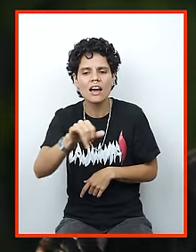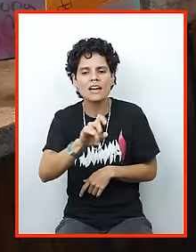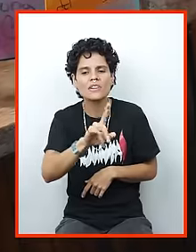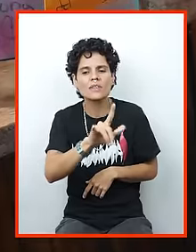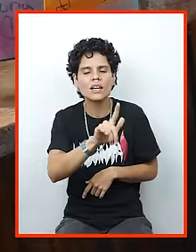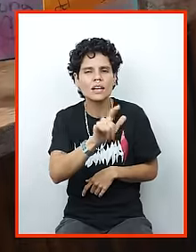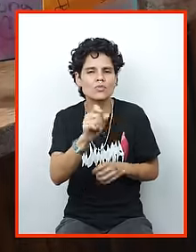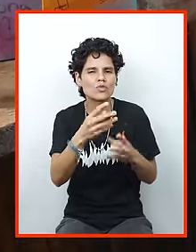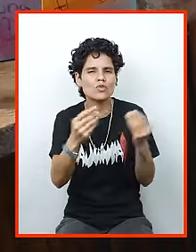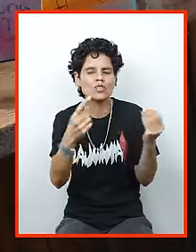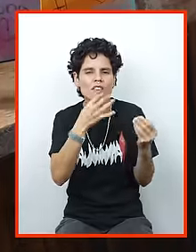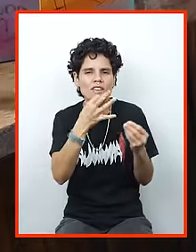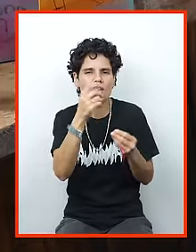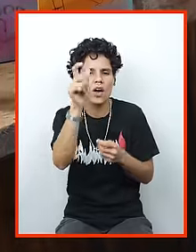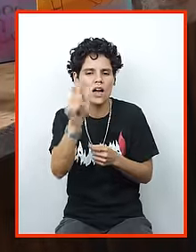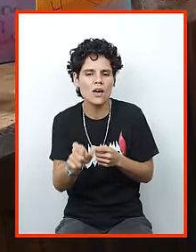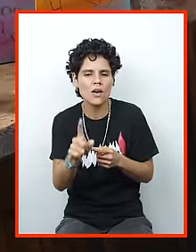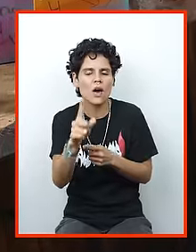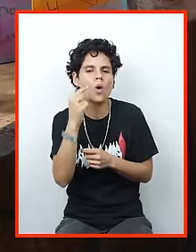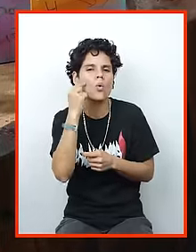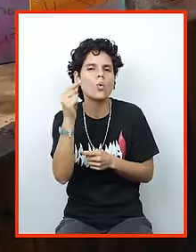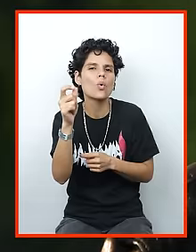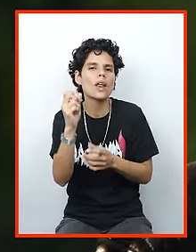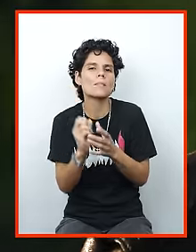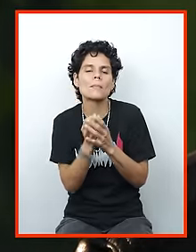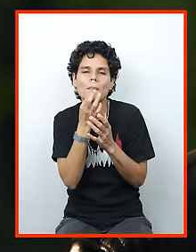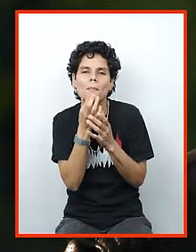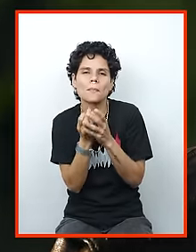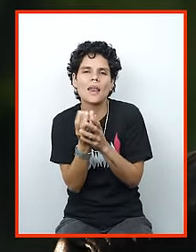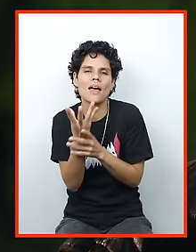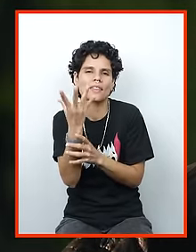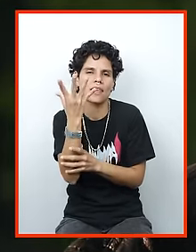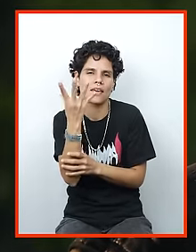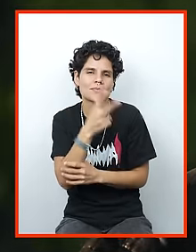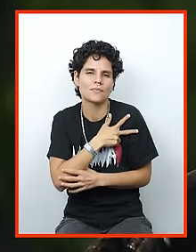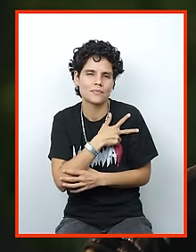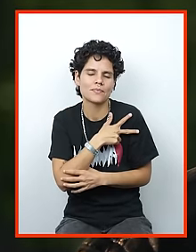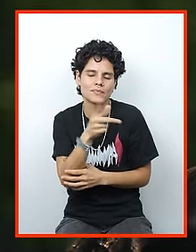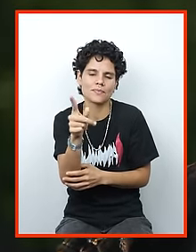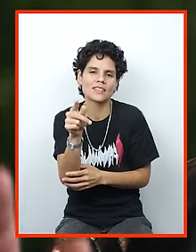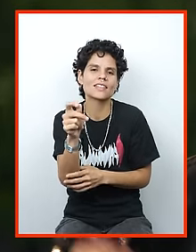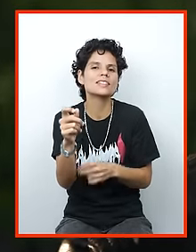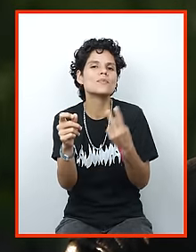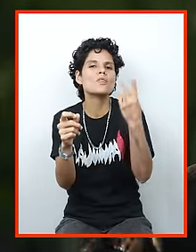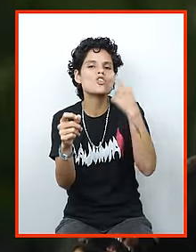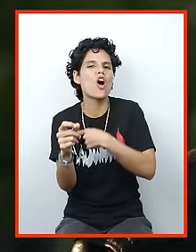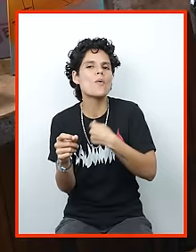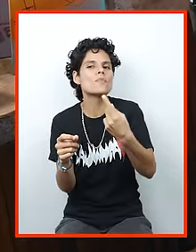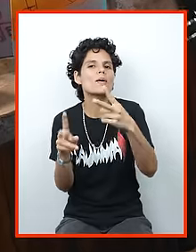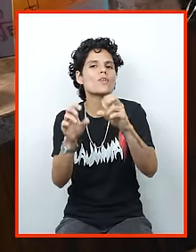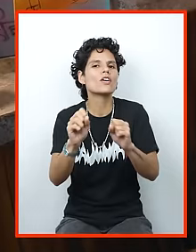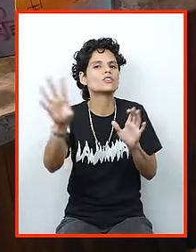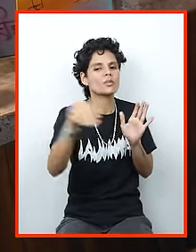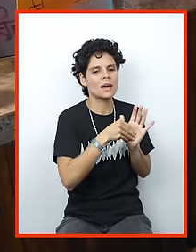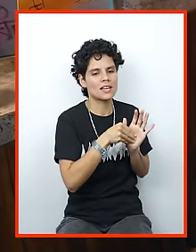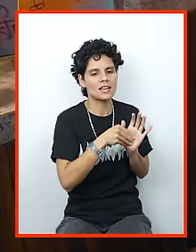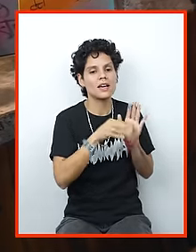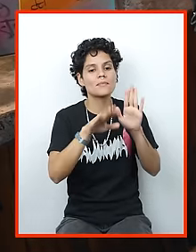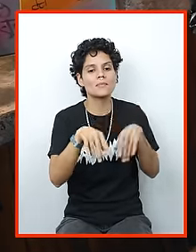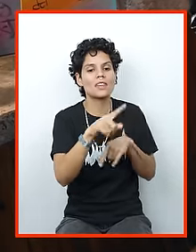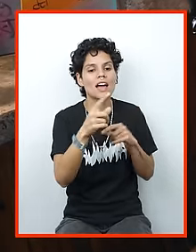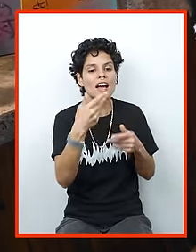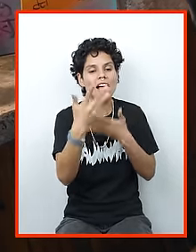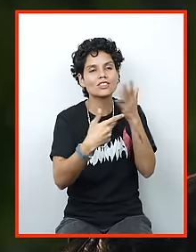Anuel usa harto lo de Cristina Milian como una referencia a una cepa, como que esa es la cone y la usé así como... buena. O sea, así